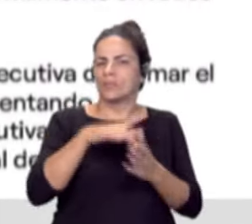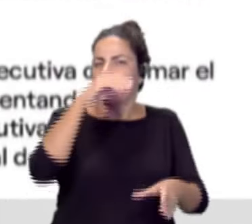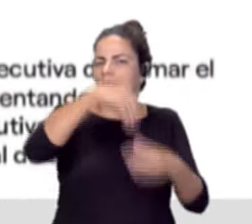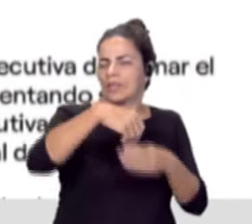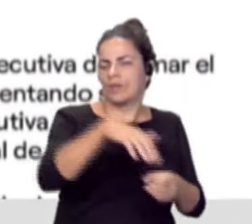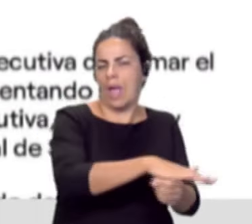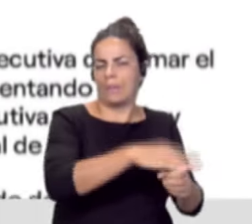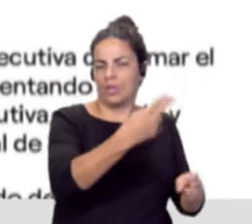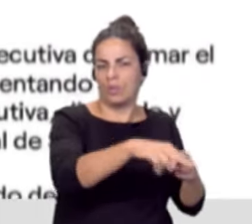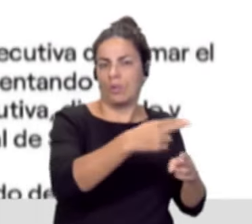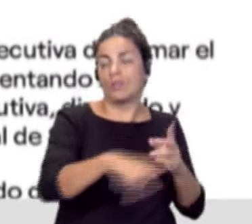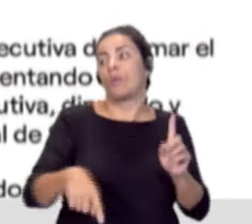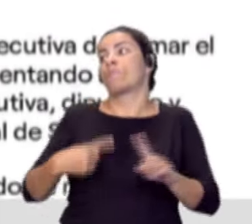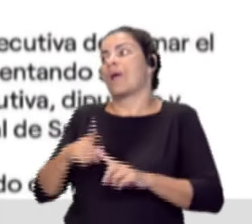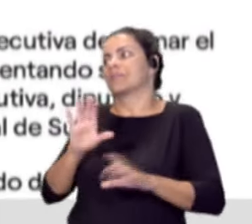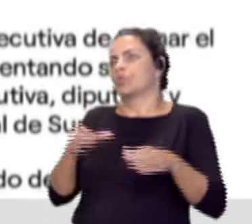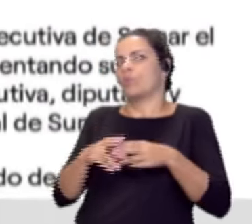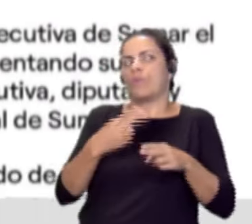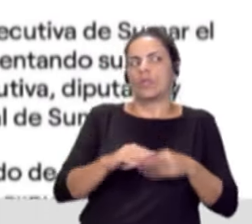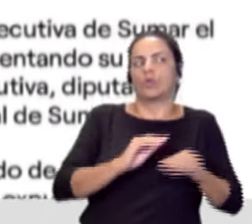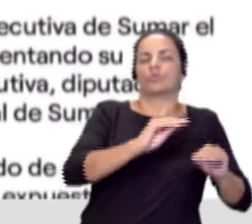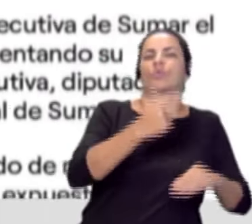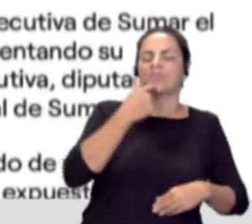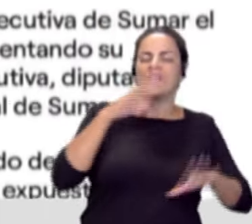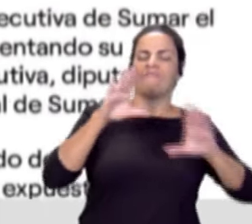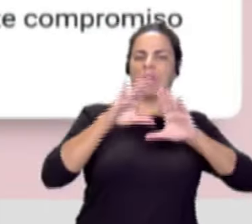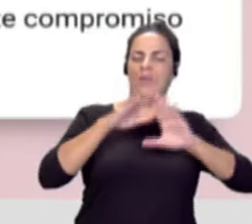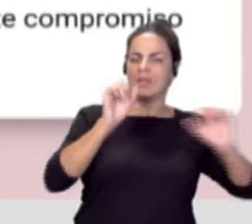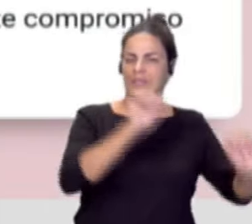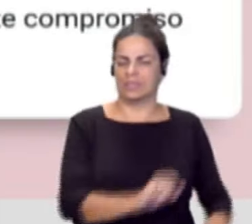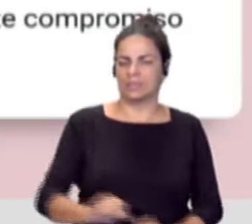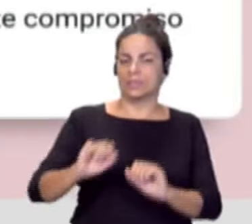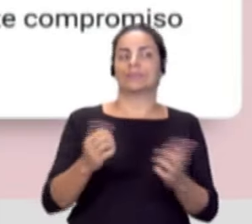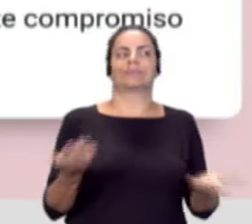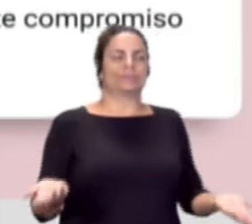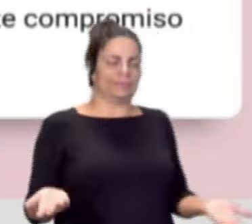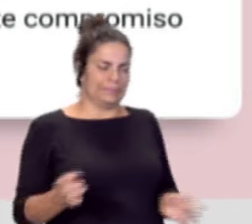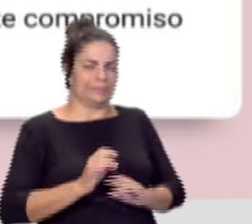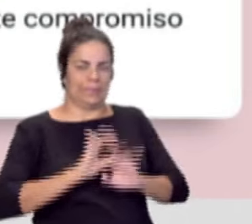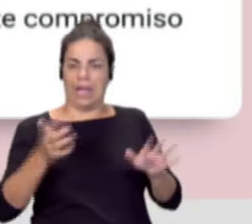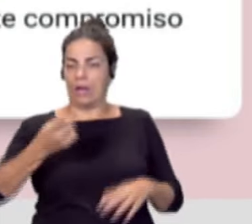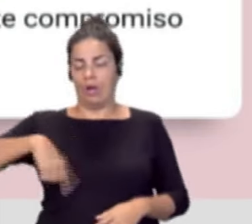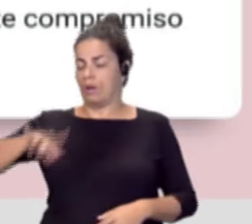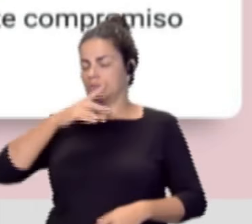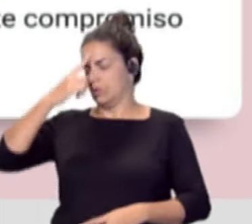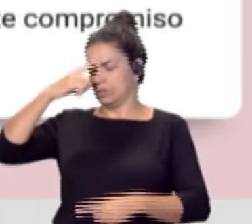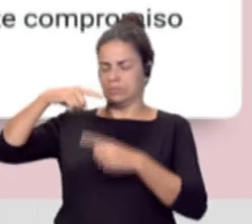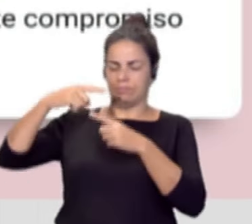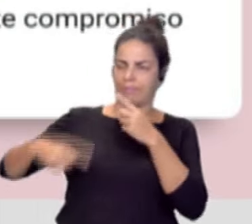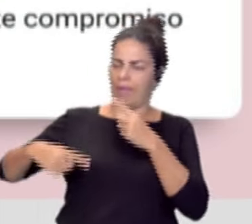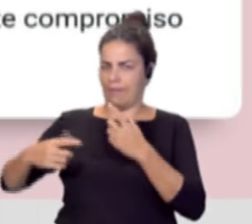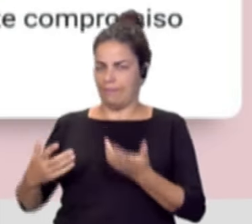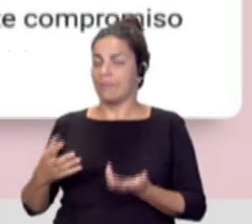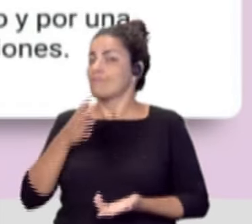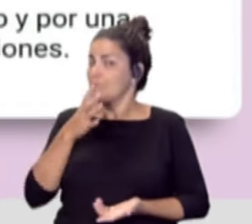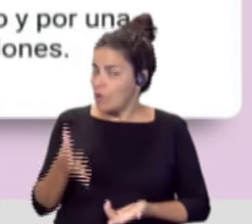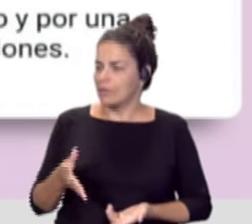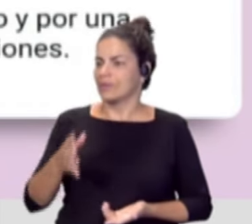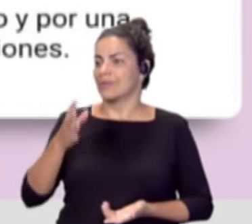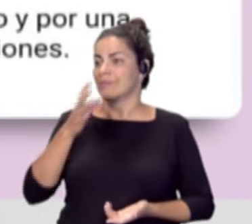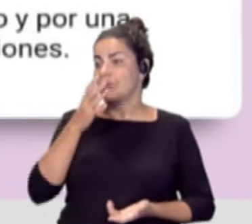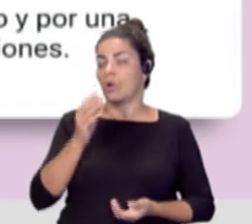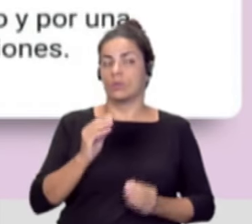partido que se declara feminista. Claro, claro. El estado de shock en que nos encontramos todos es que realmente este, con